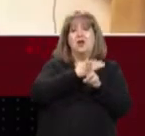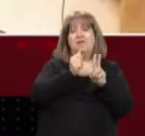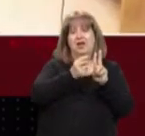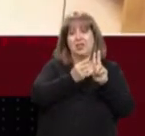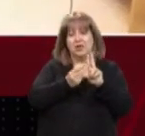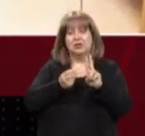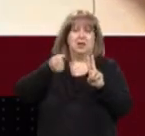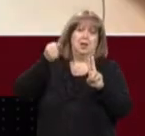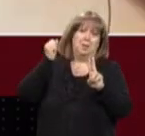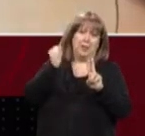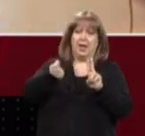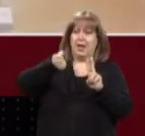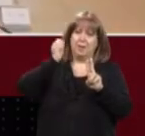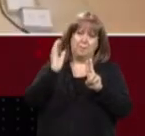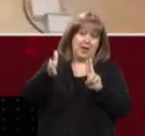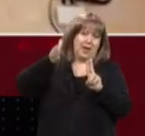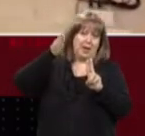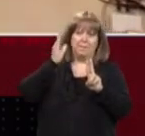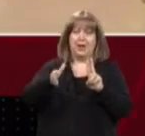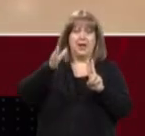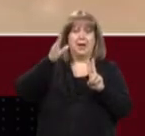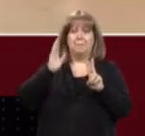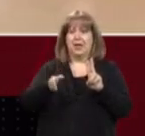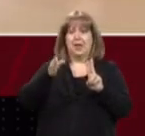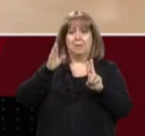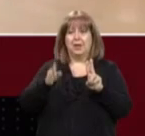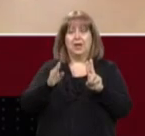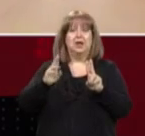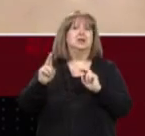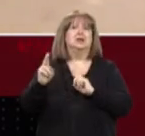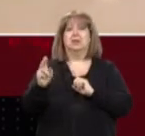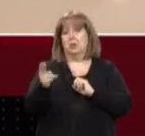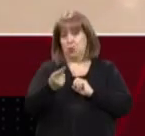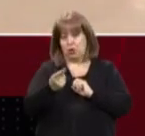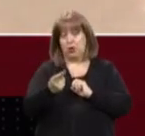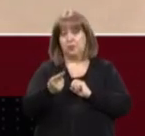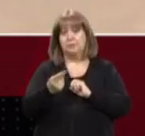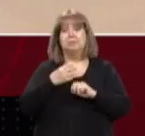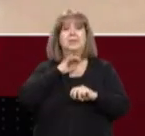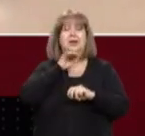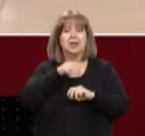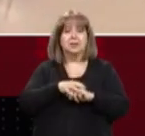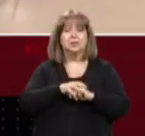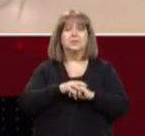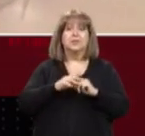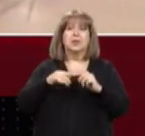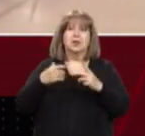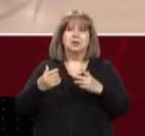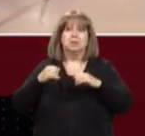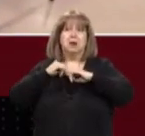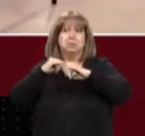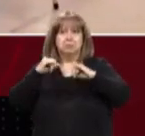hacer ruido en las redes, ya que los medios no cubrían esto. Entonces las mismas personas en Twitter,